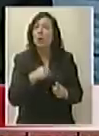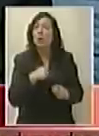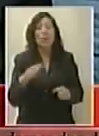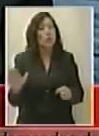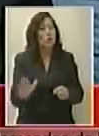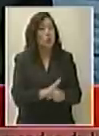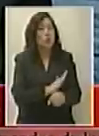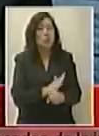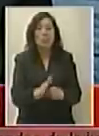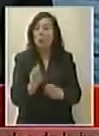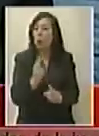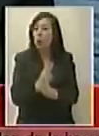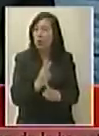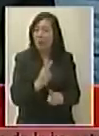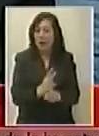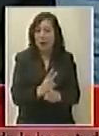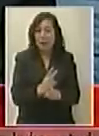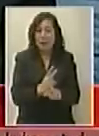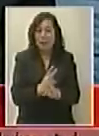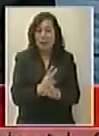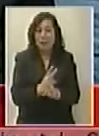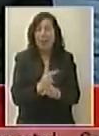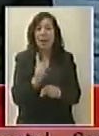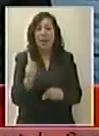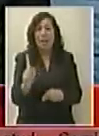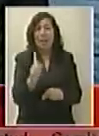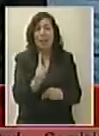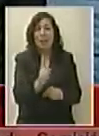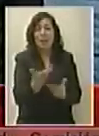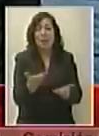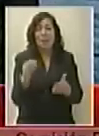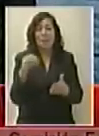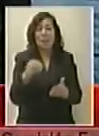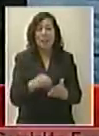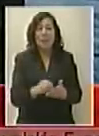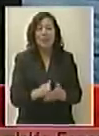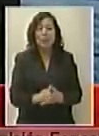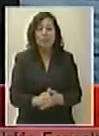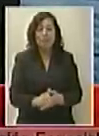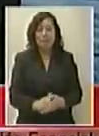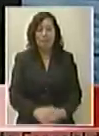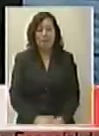sumamente cuidadosos en cada una de las cosas que se han